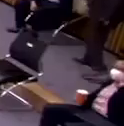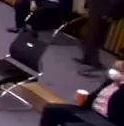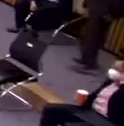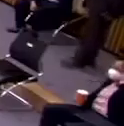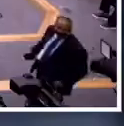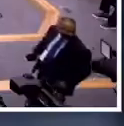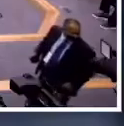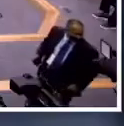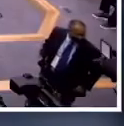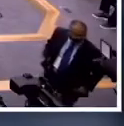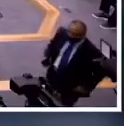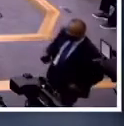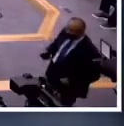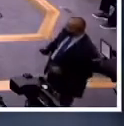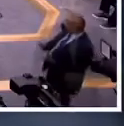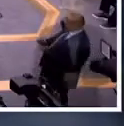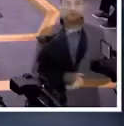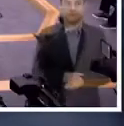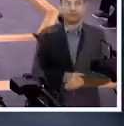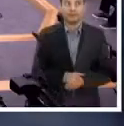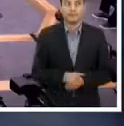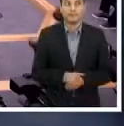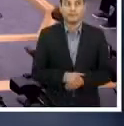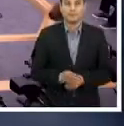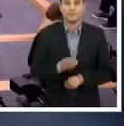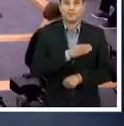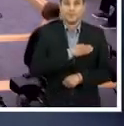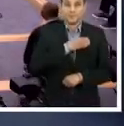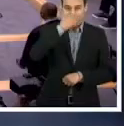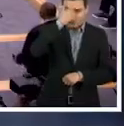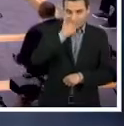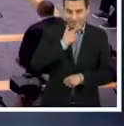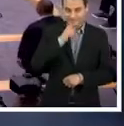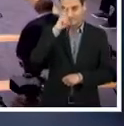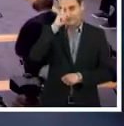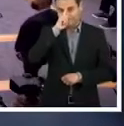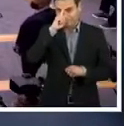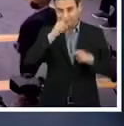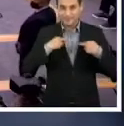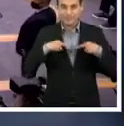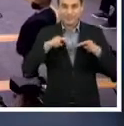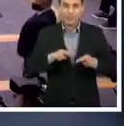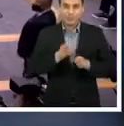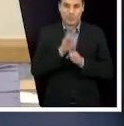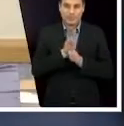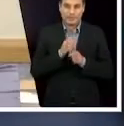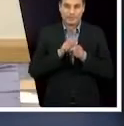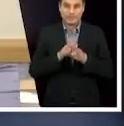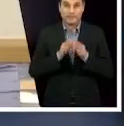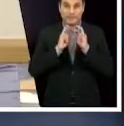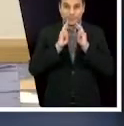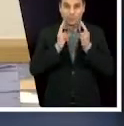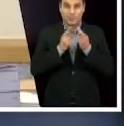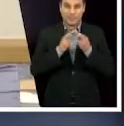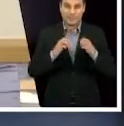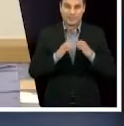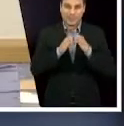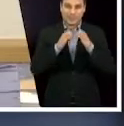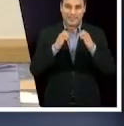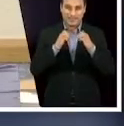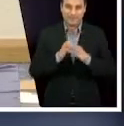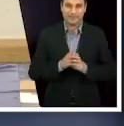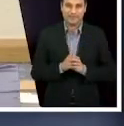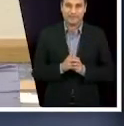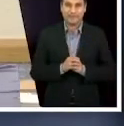para que pueda ser aprobada se requiere de mayoría calificada es decir de dos terceras partes de los integrantes del congreso como